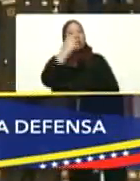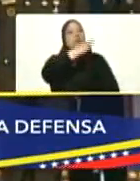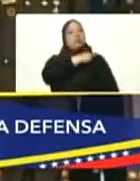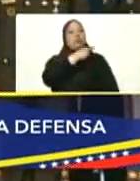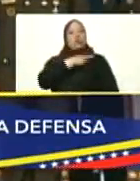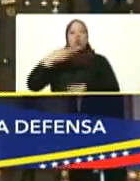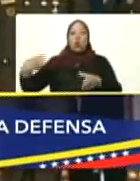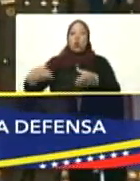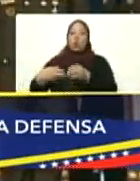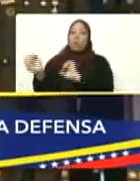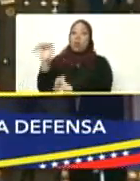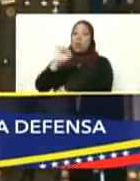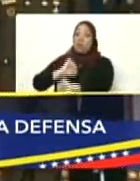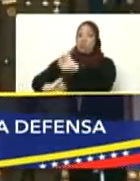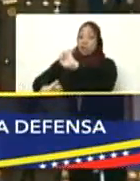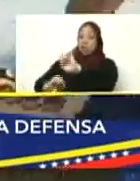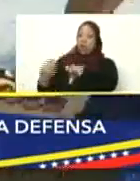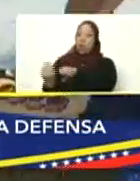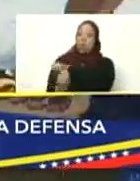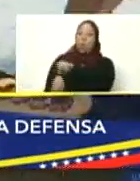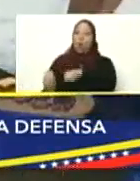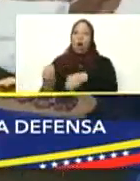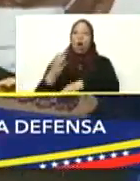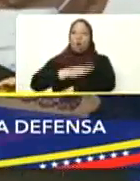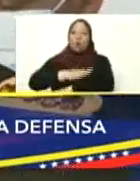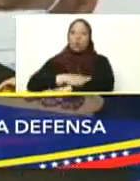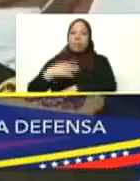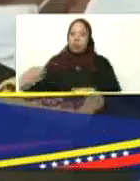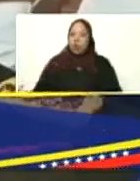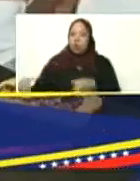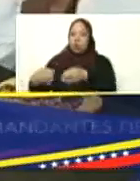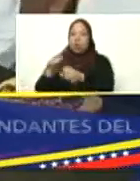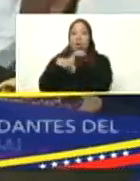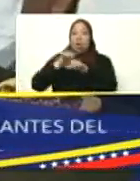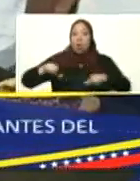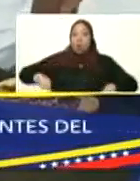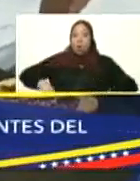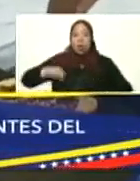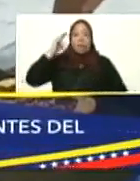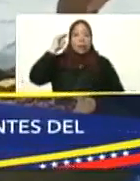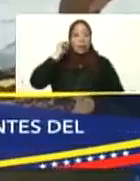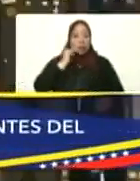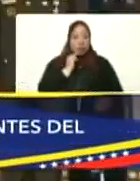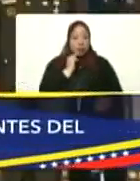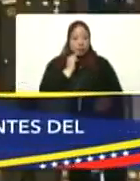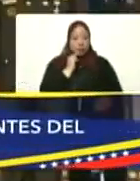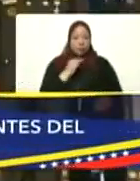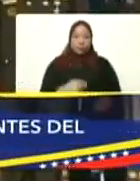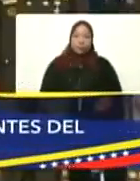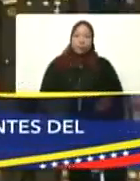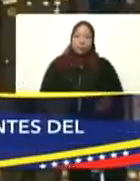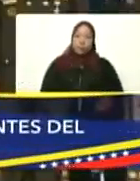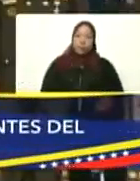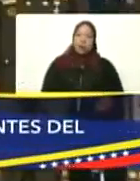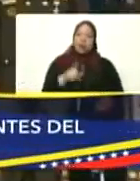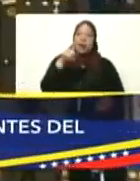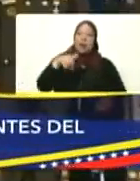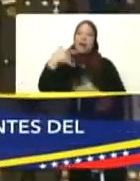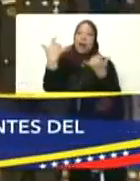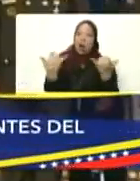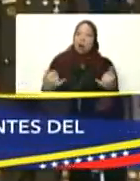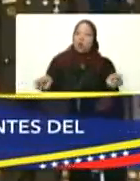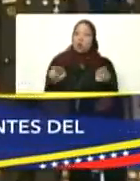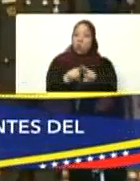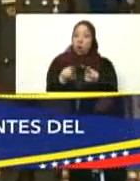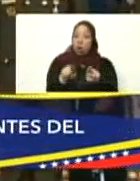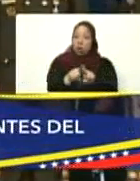Comando Estratégico Operacional de la Fuerza Armada Nacional Bolivariana. Y quedan ratificados los actuales